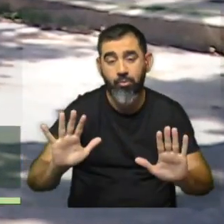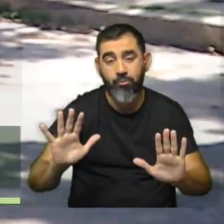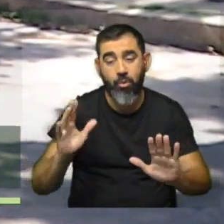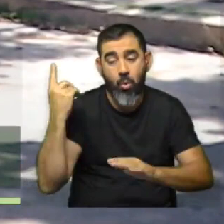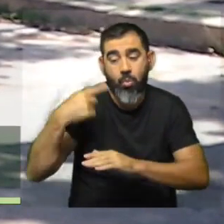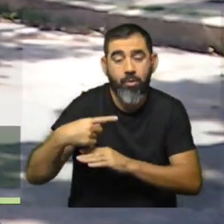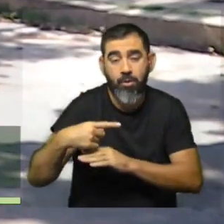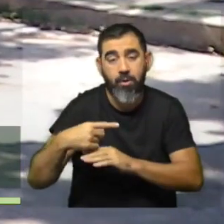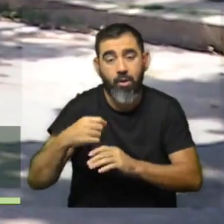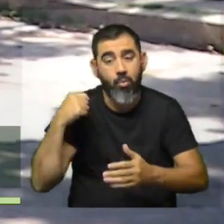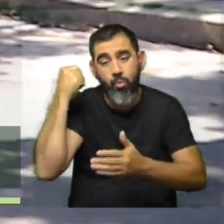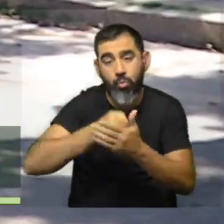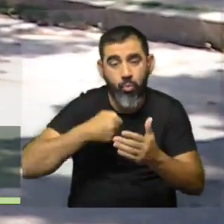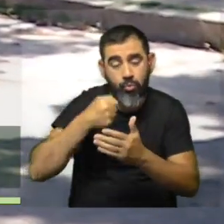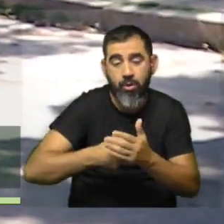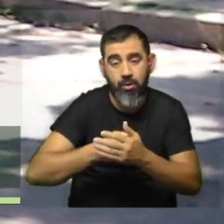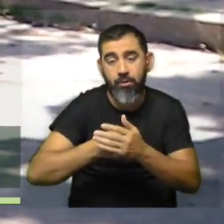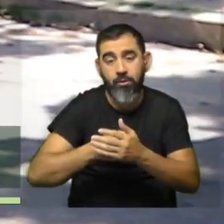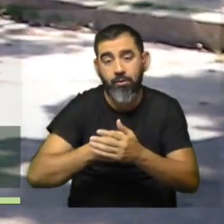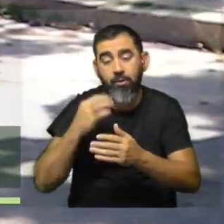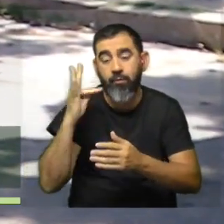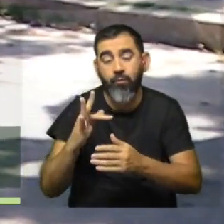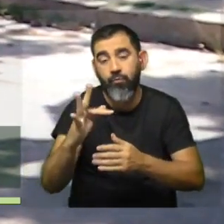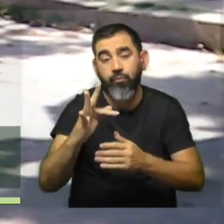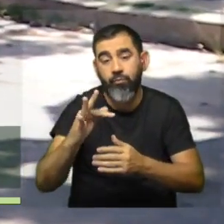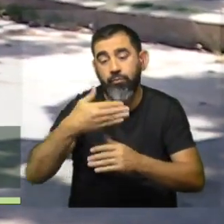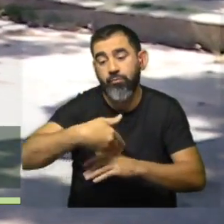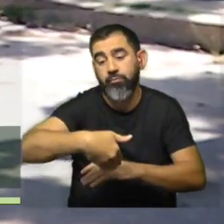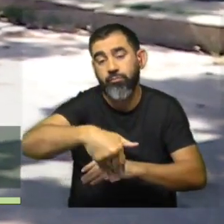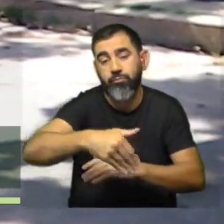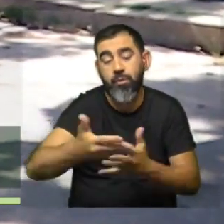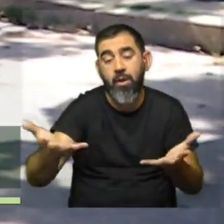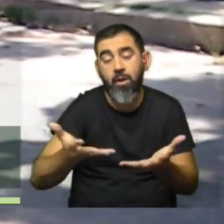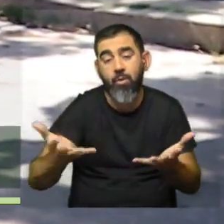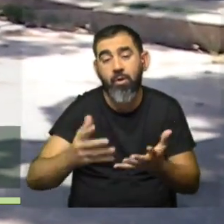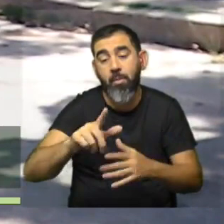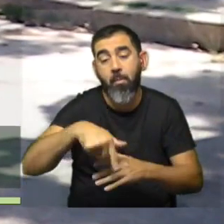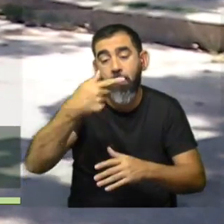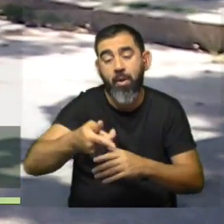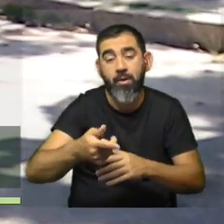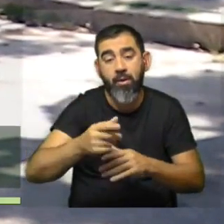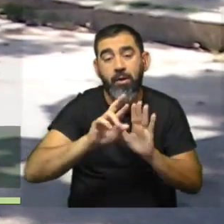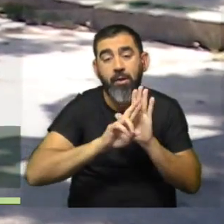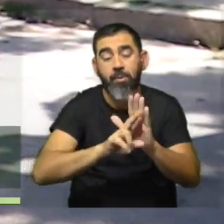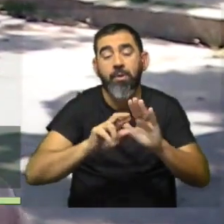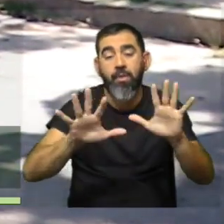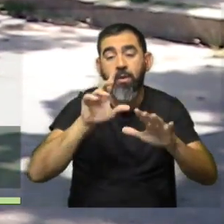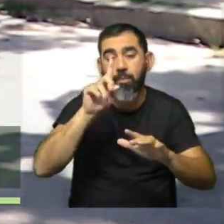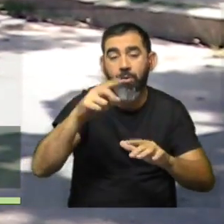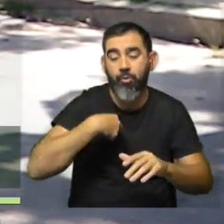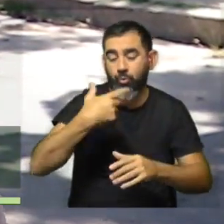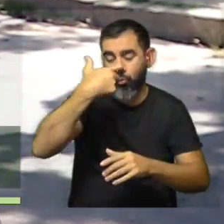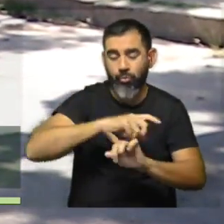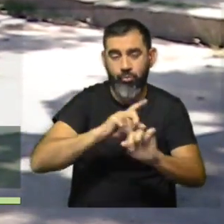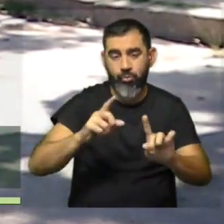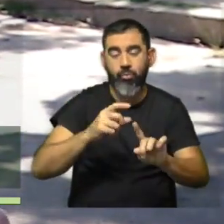obligados a luchar, a enfrentar a lo que viene, al paso gigante que vamos a dar mañana en nombre de los 10.000, porque no es mi nombre,